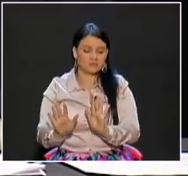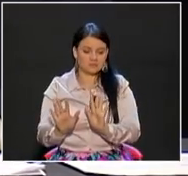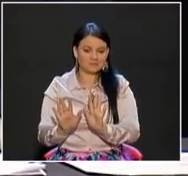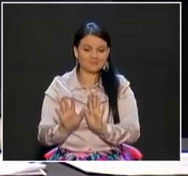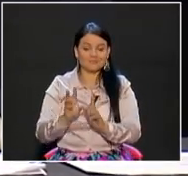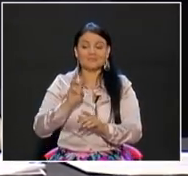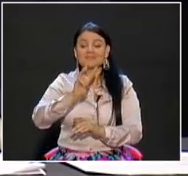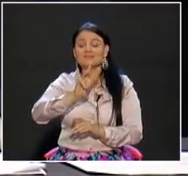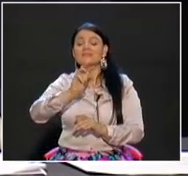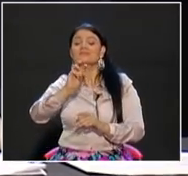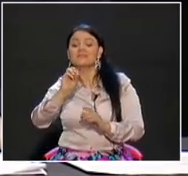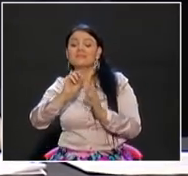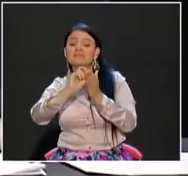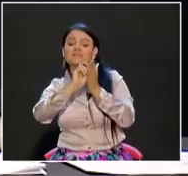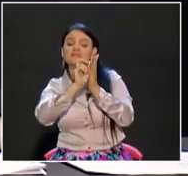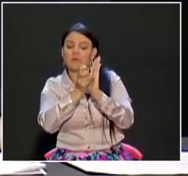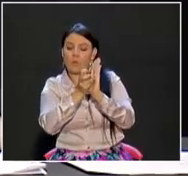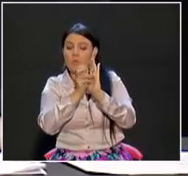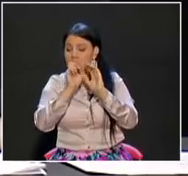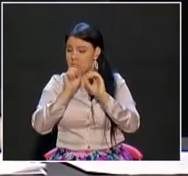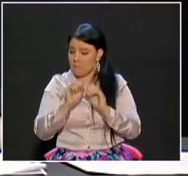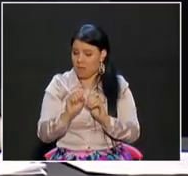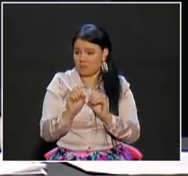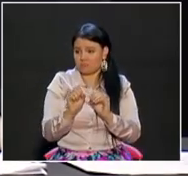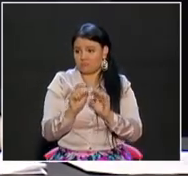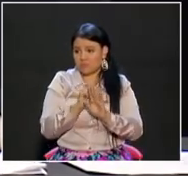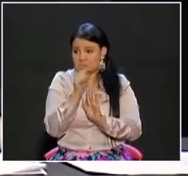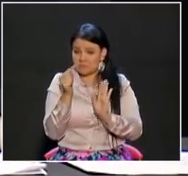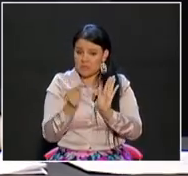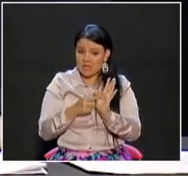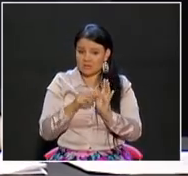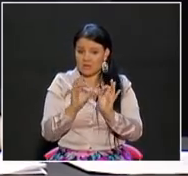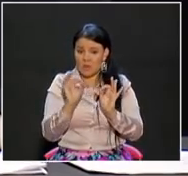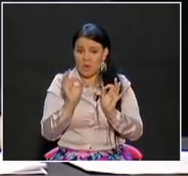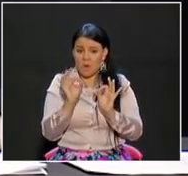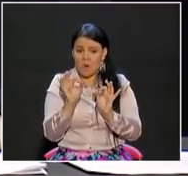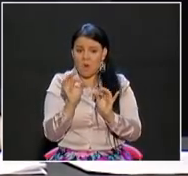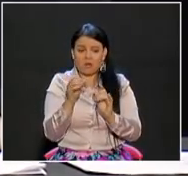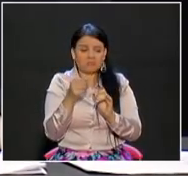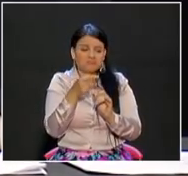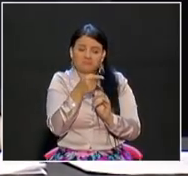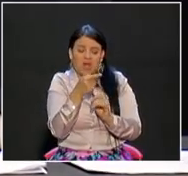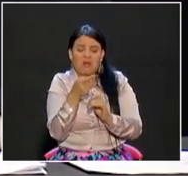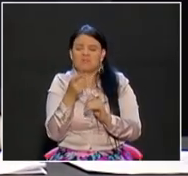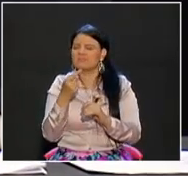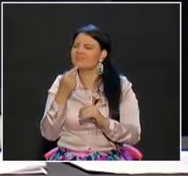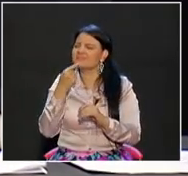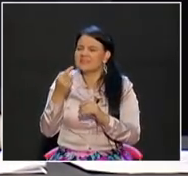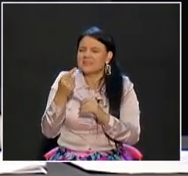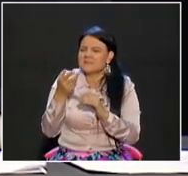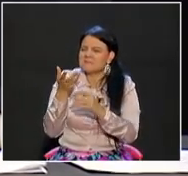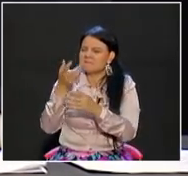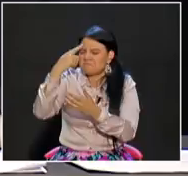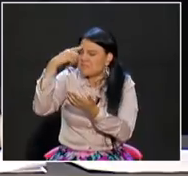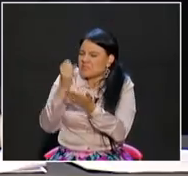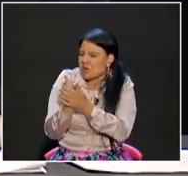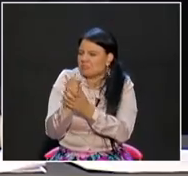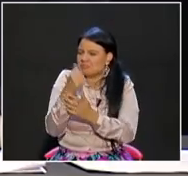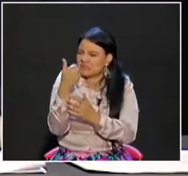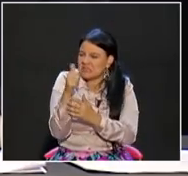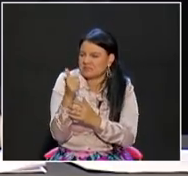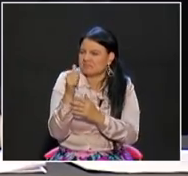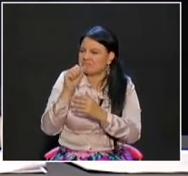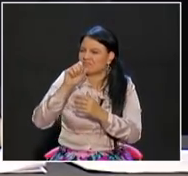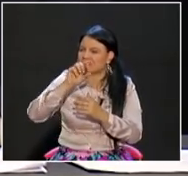30 segundos los pueden utilizar completos o si simplemente tienen un comentario de 10-15 segundos está bien pero la idea es que a todos les hagan un